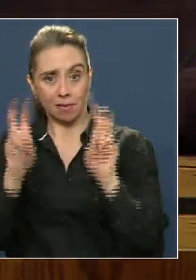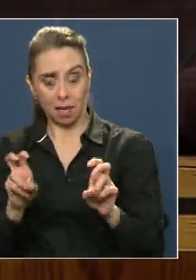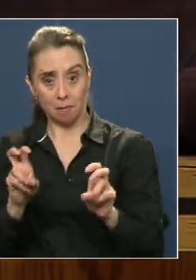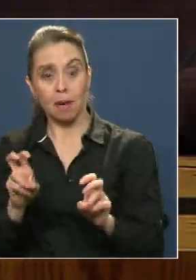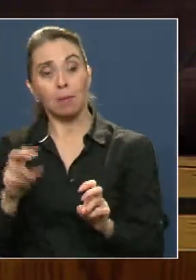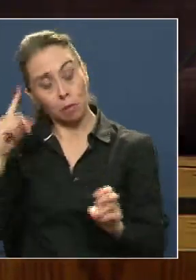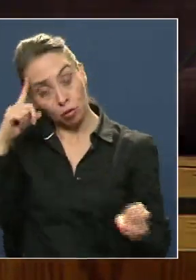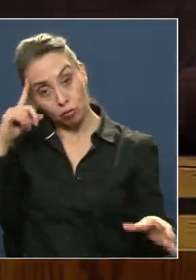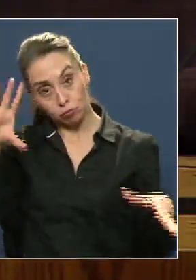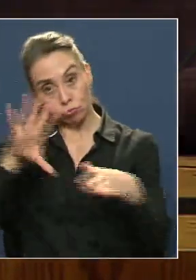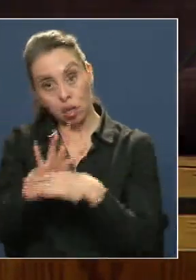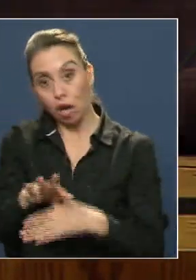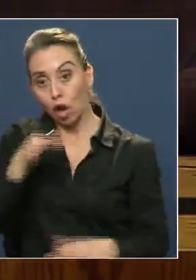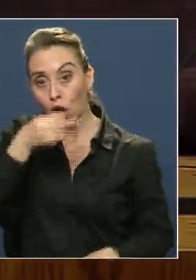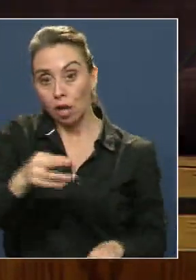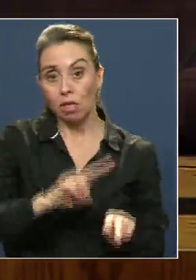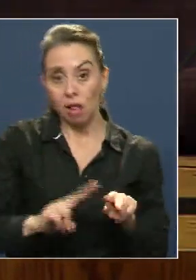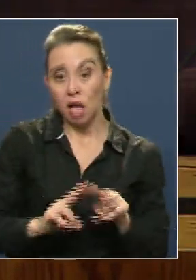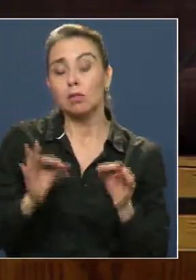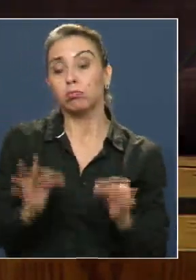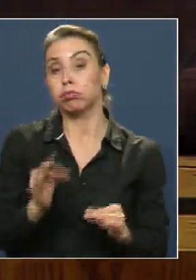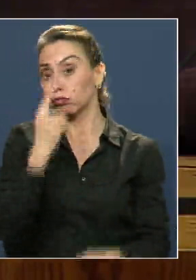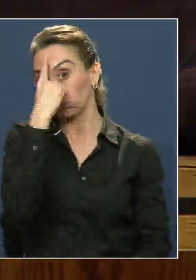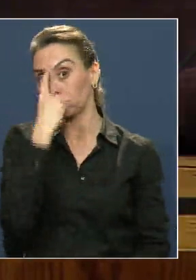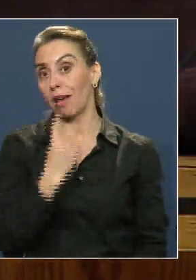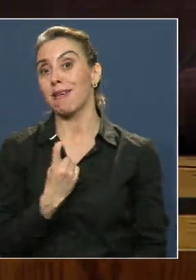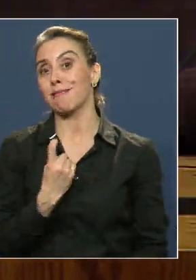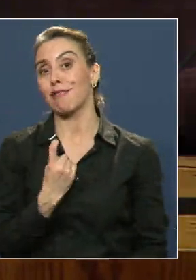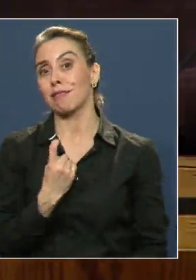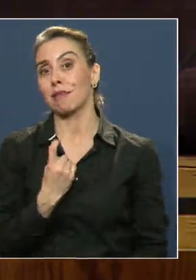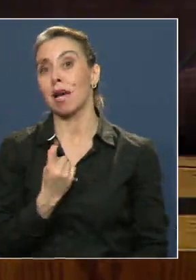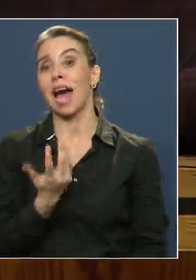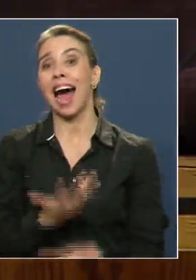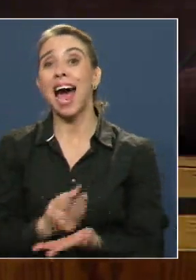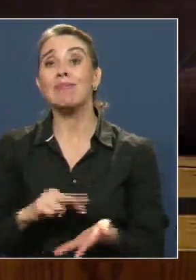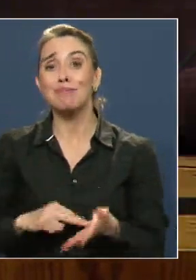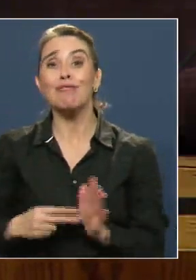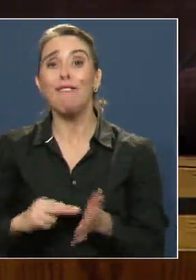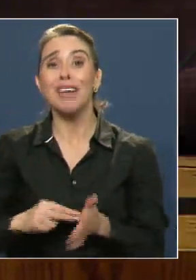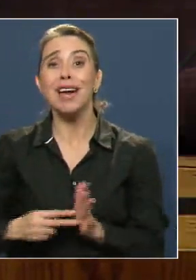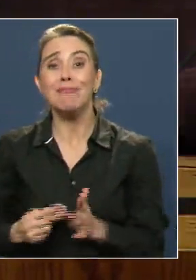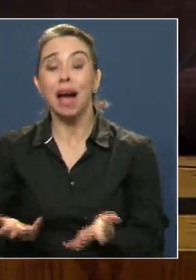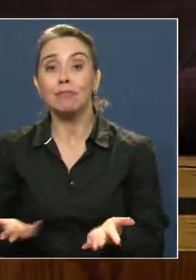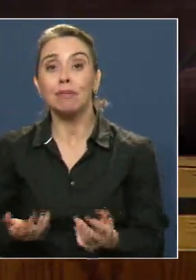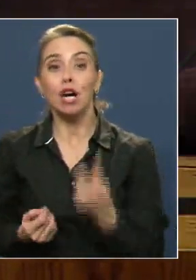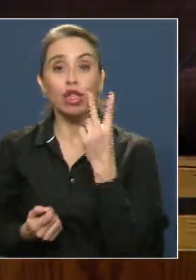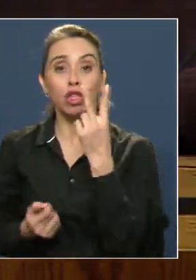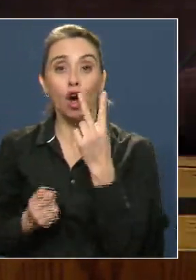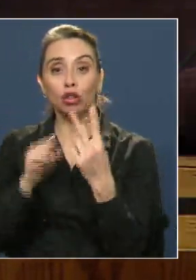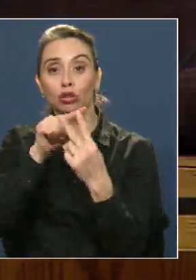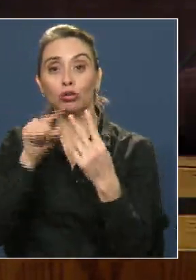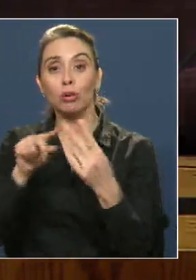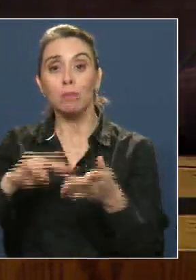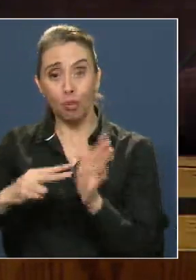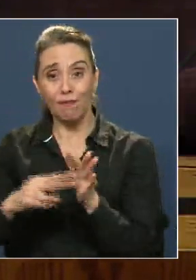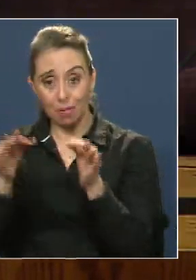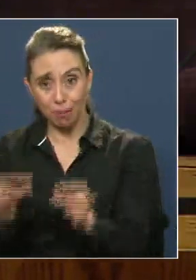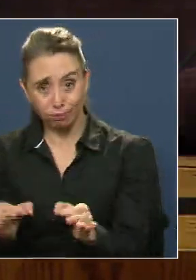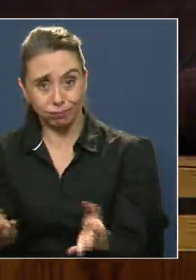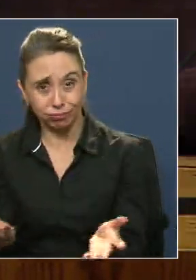ser coherentes y serios. Y además porque también existen problemas prácticos. Hay dos tipos de problemas prácticos.